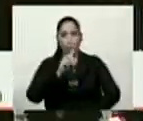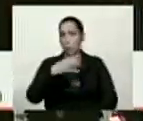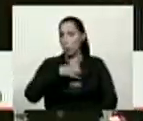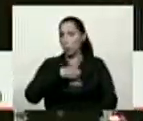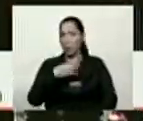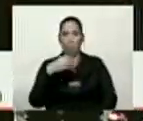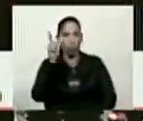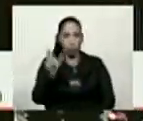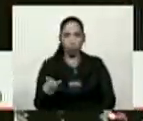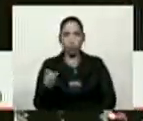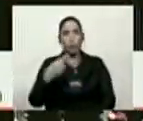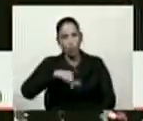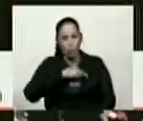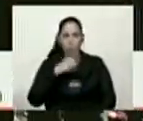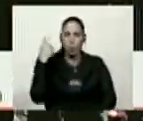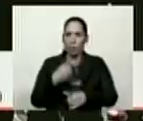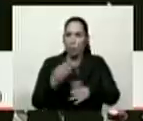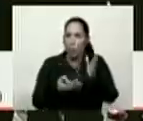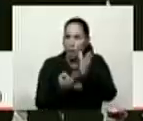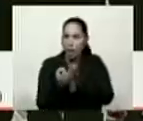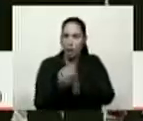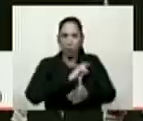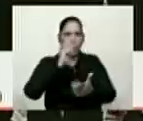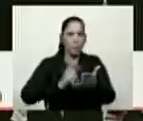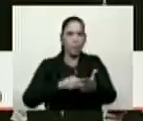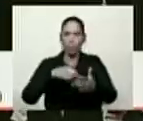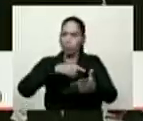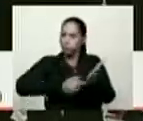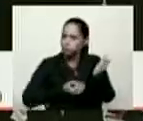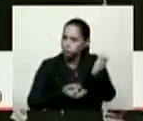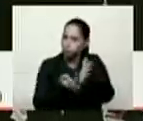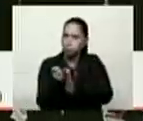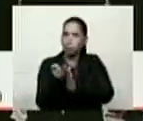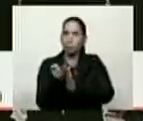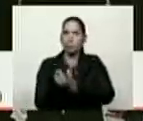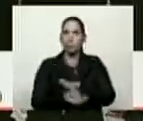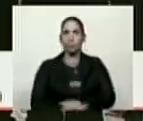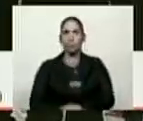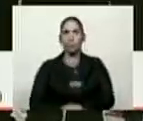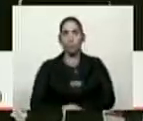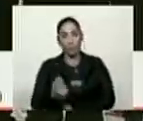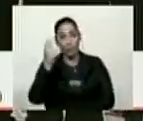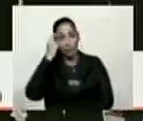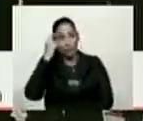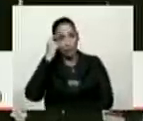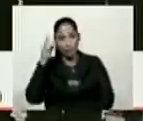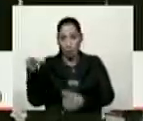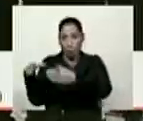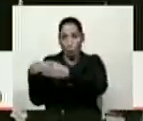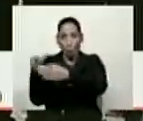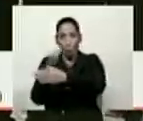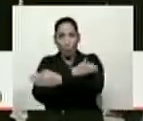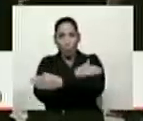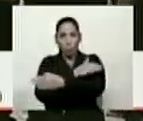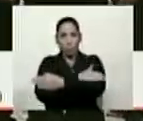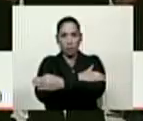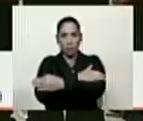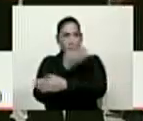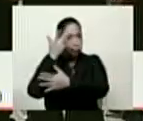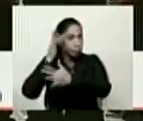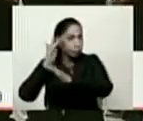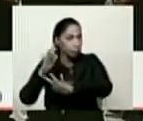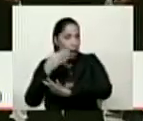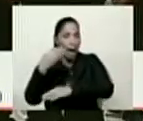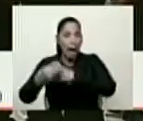Tenemos que ser leales, absolutamente leales, hermanos. El día que la derecha intente hacer algo